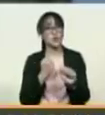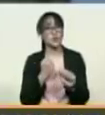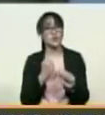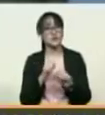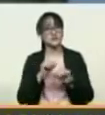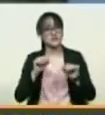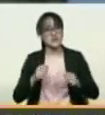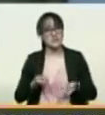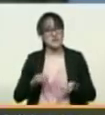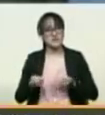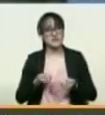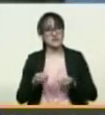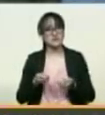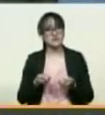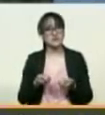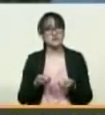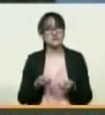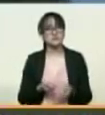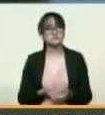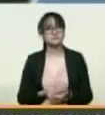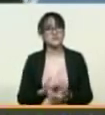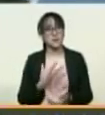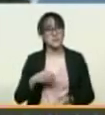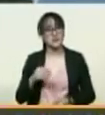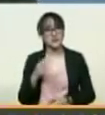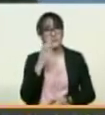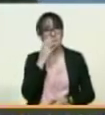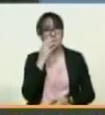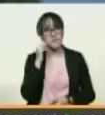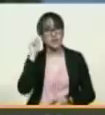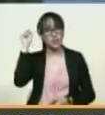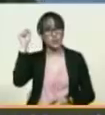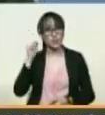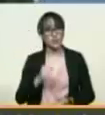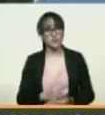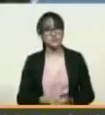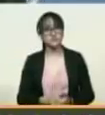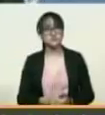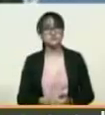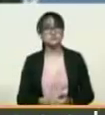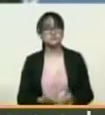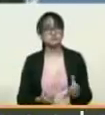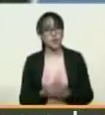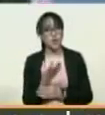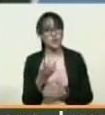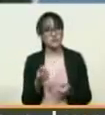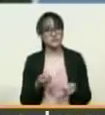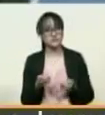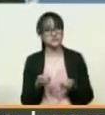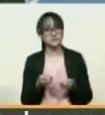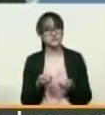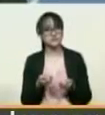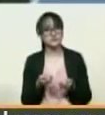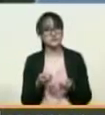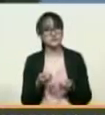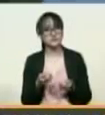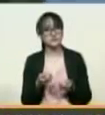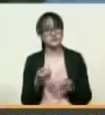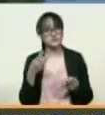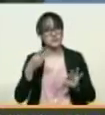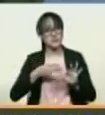sistema financiero. El presidente Nicolás Maduro creó una moneda virtual, una criptomoneda, el